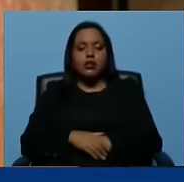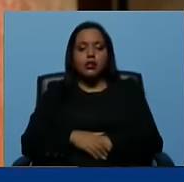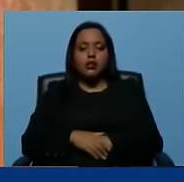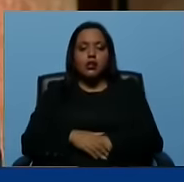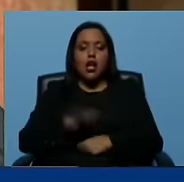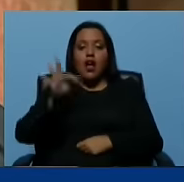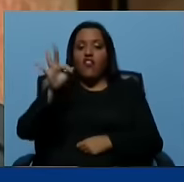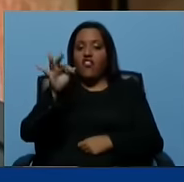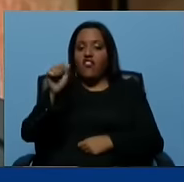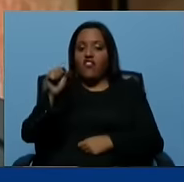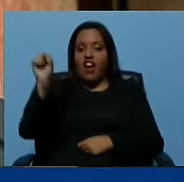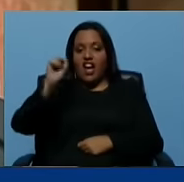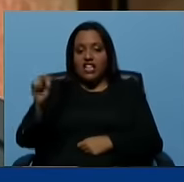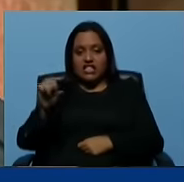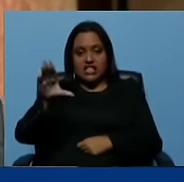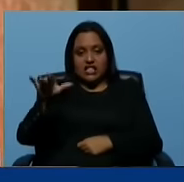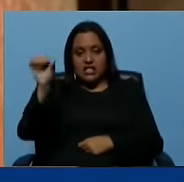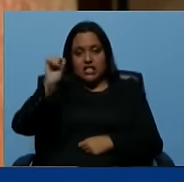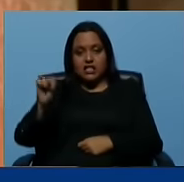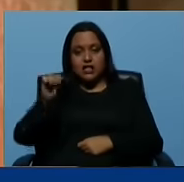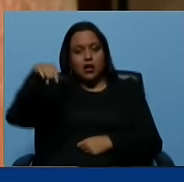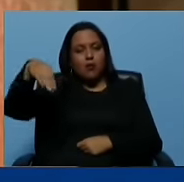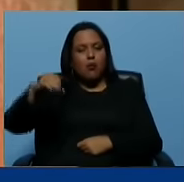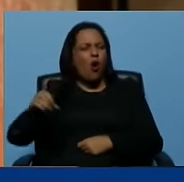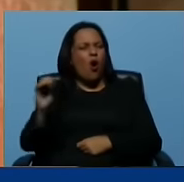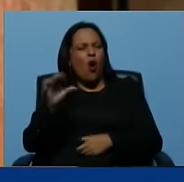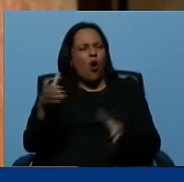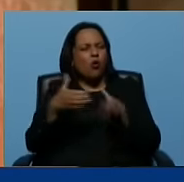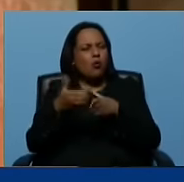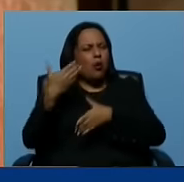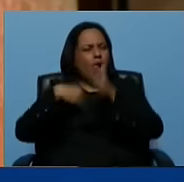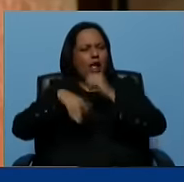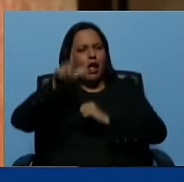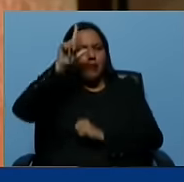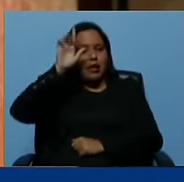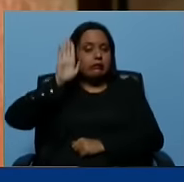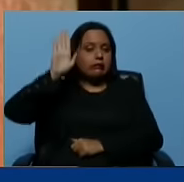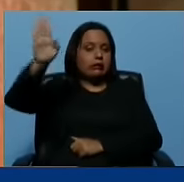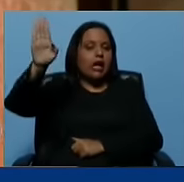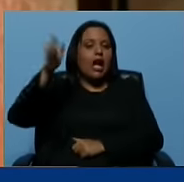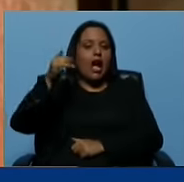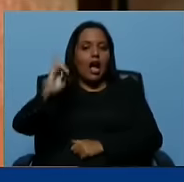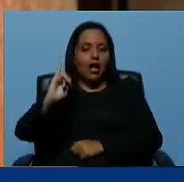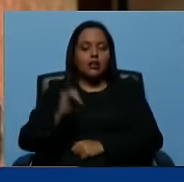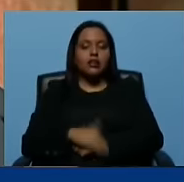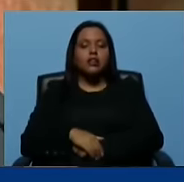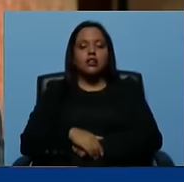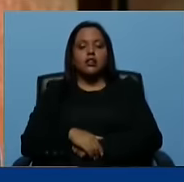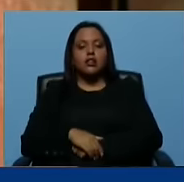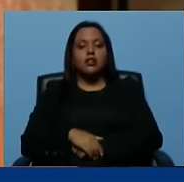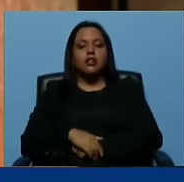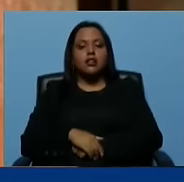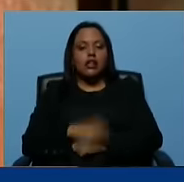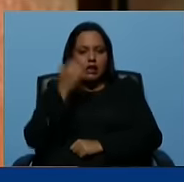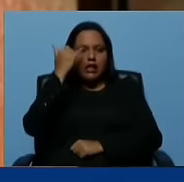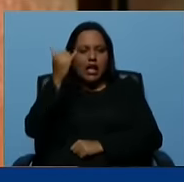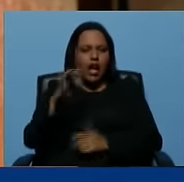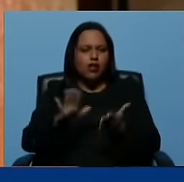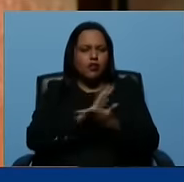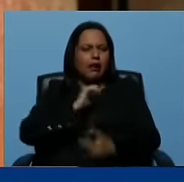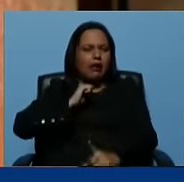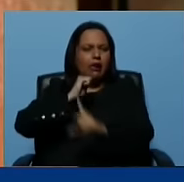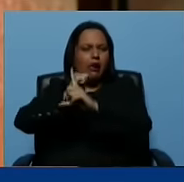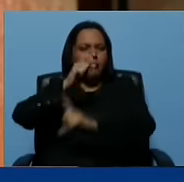nazismo, de cualquier forma de planteamiento político que está basado en la aniquilación del otro,